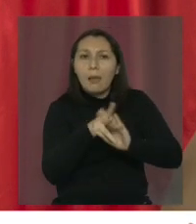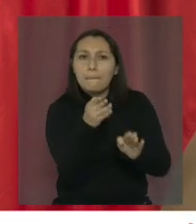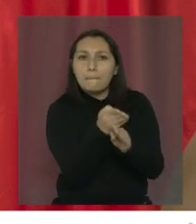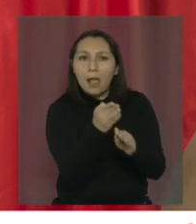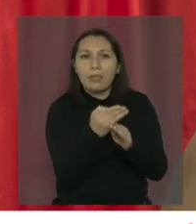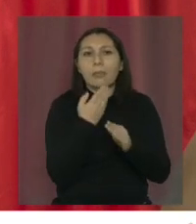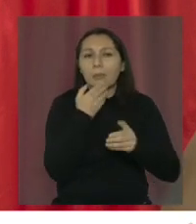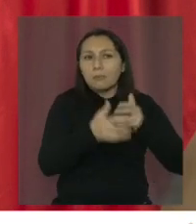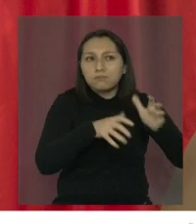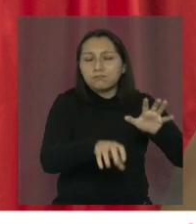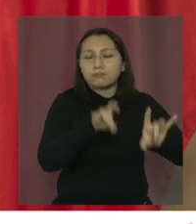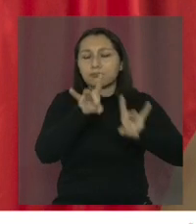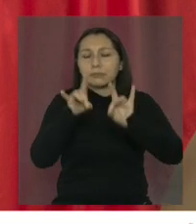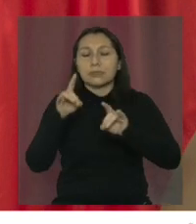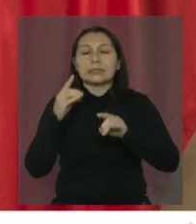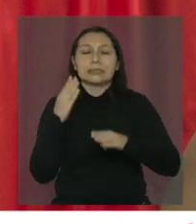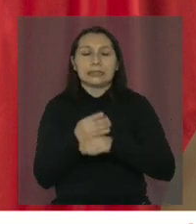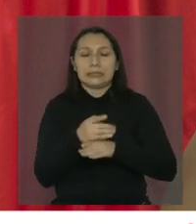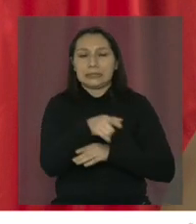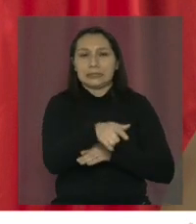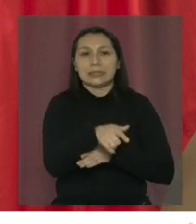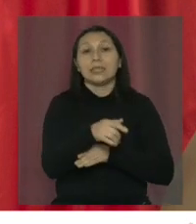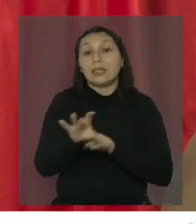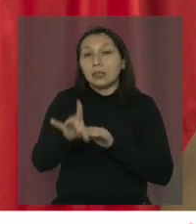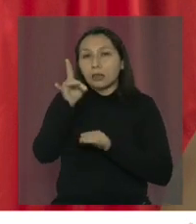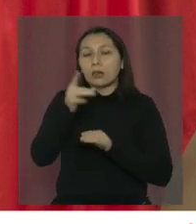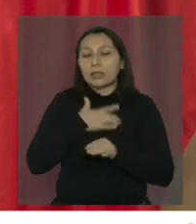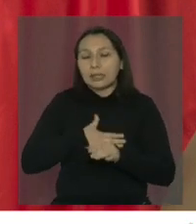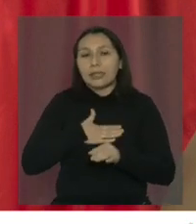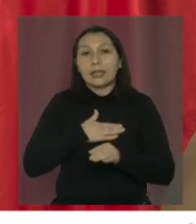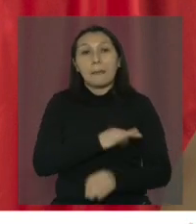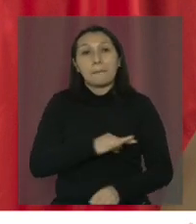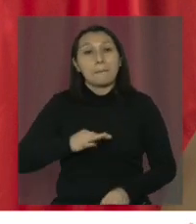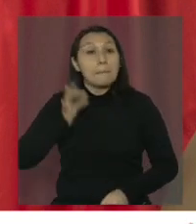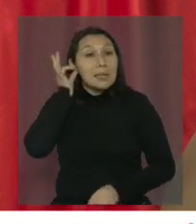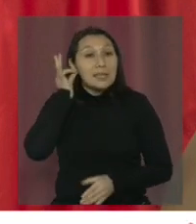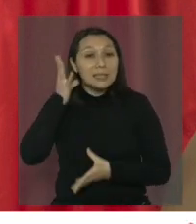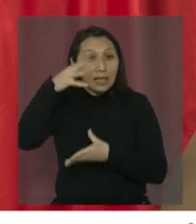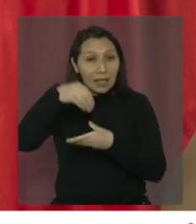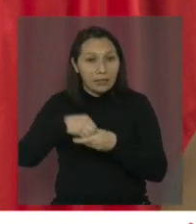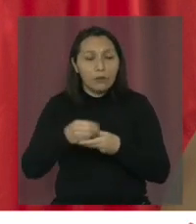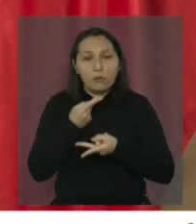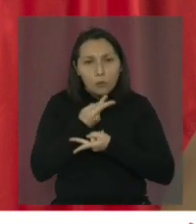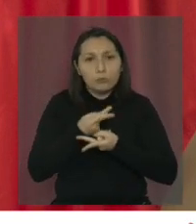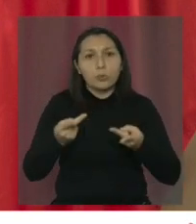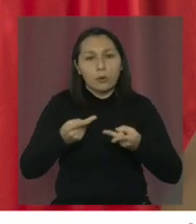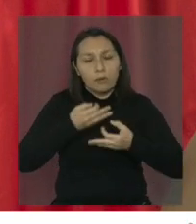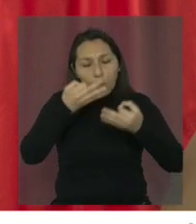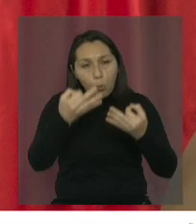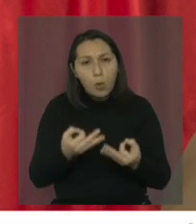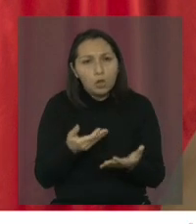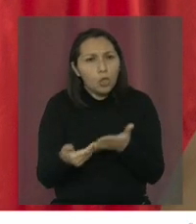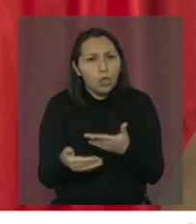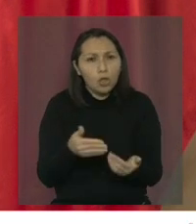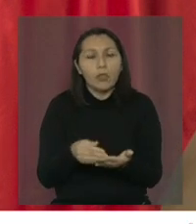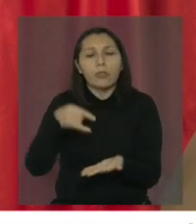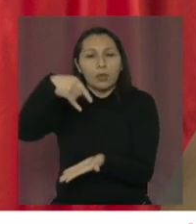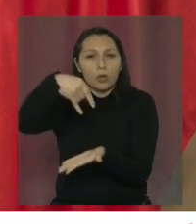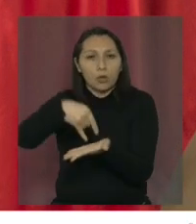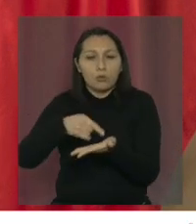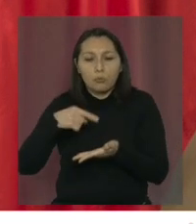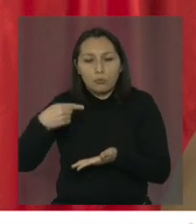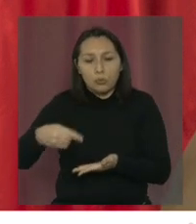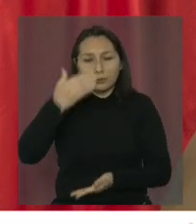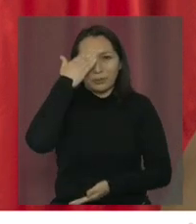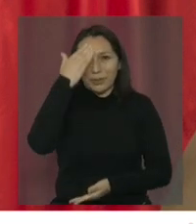en esa dirección por cierto que la ministra del interior va están dando cuenta de esto en el congreso durante estos